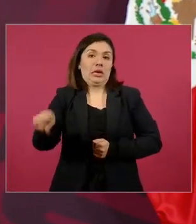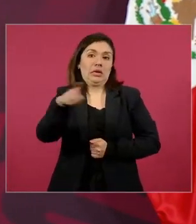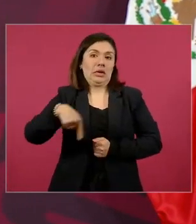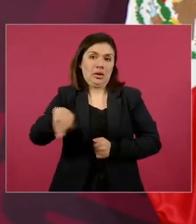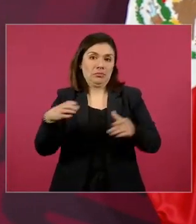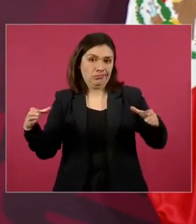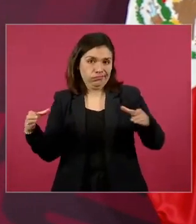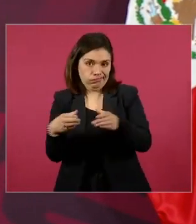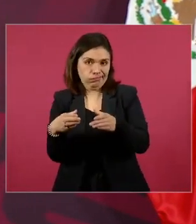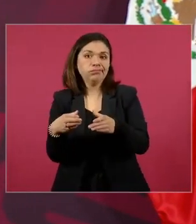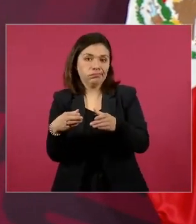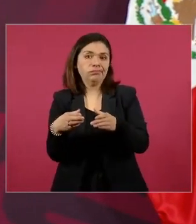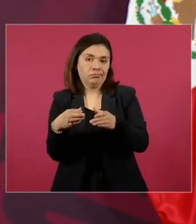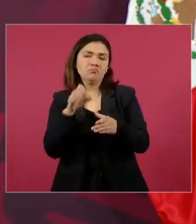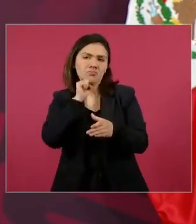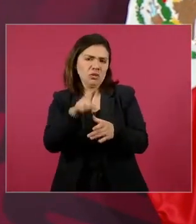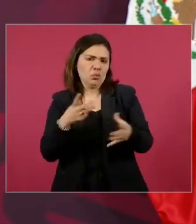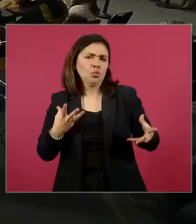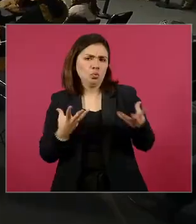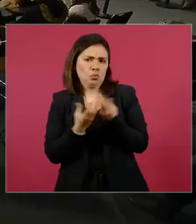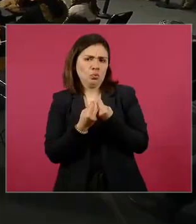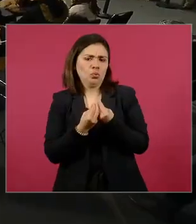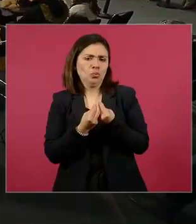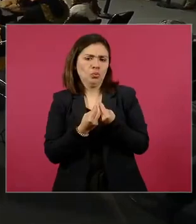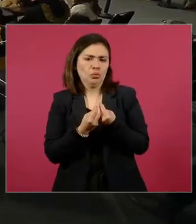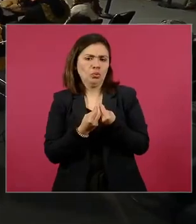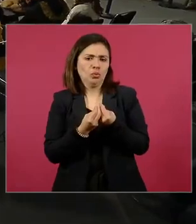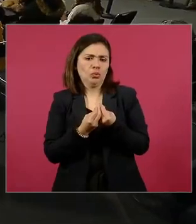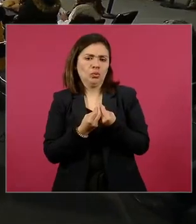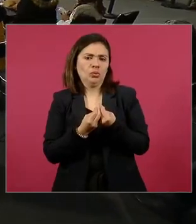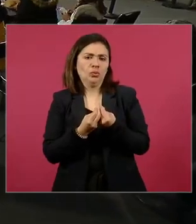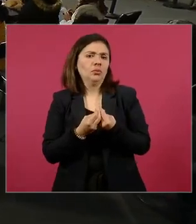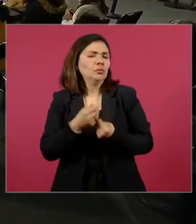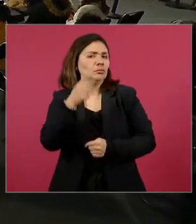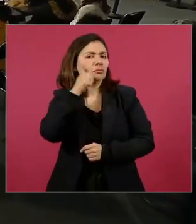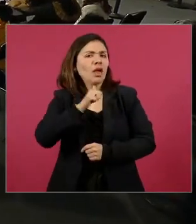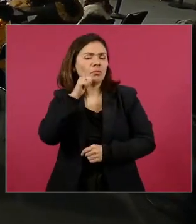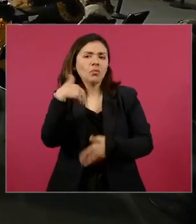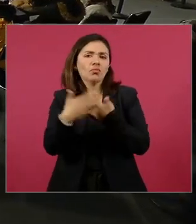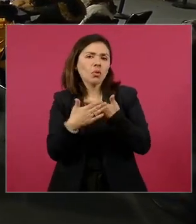a estar también con nosotros. Va a haber un intercambio constante.